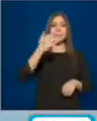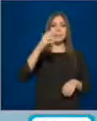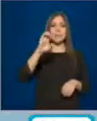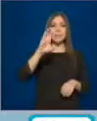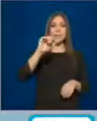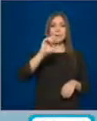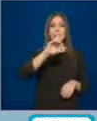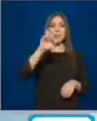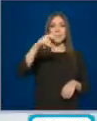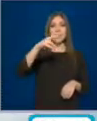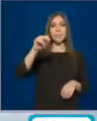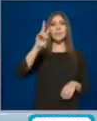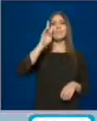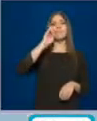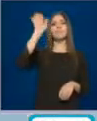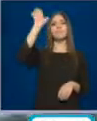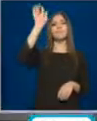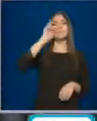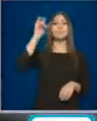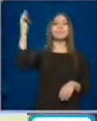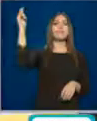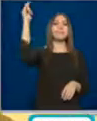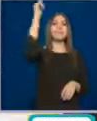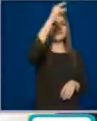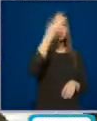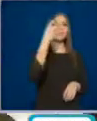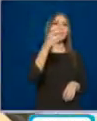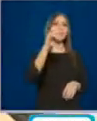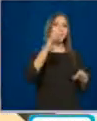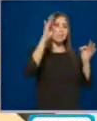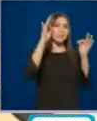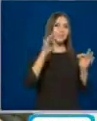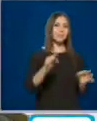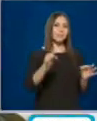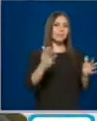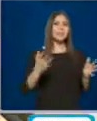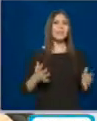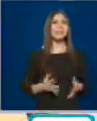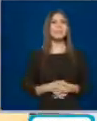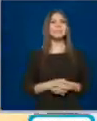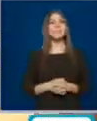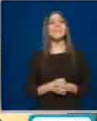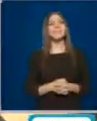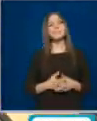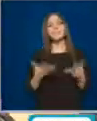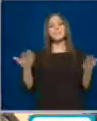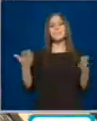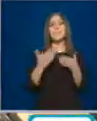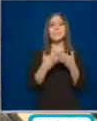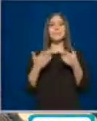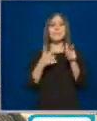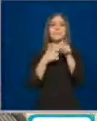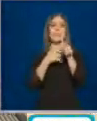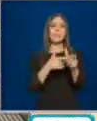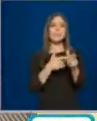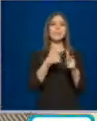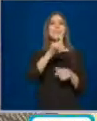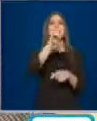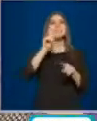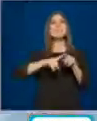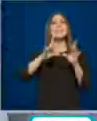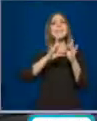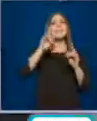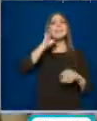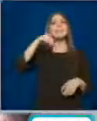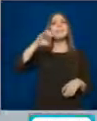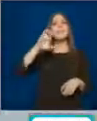va otro avión, otro avión, otro avión! Ese sí es oficial. Bueno, vamos a seguirle. Ahorita le digo quién es Meche